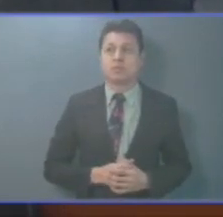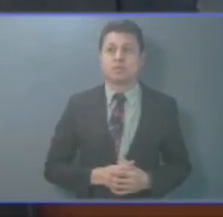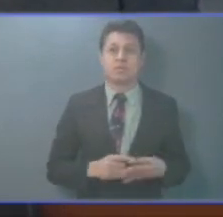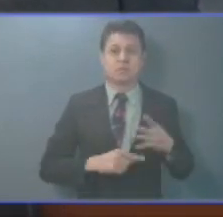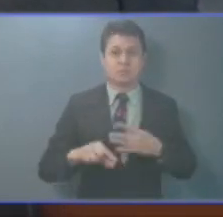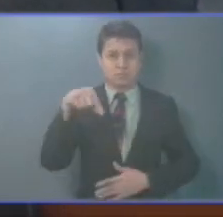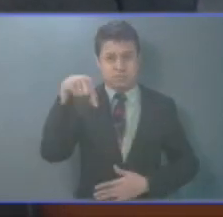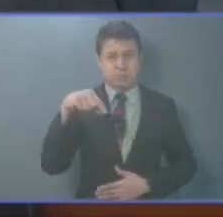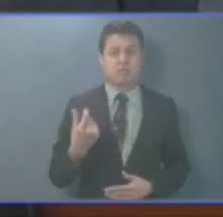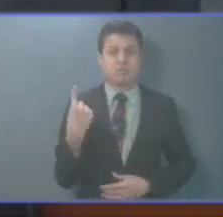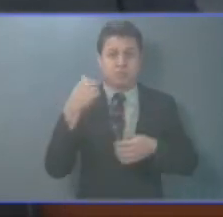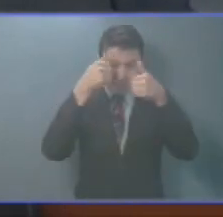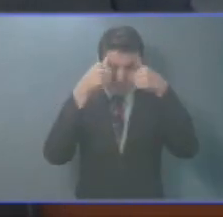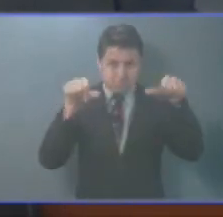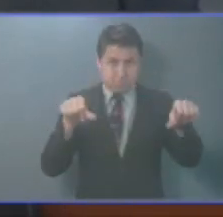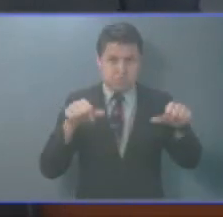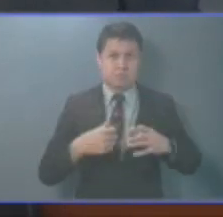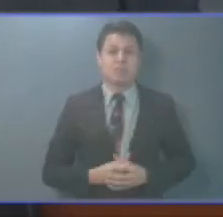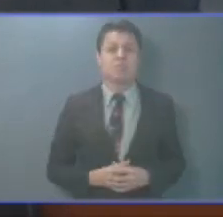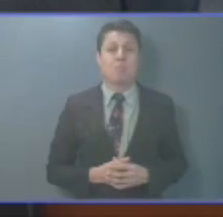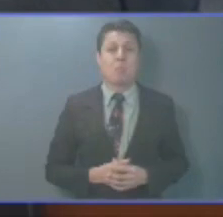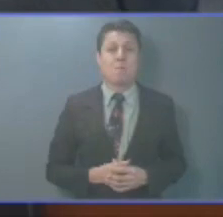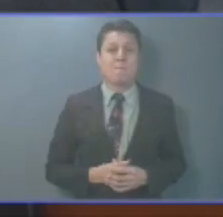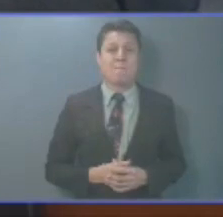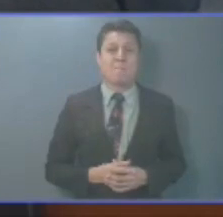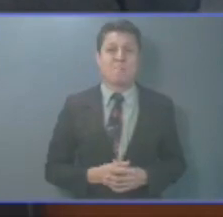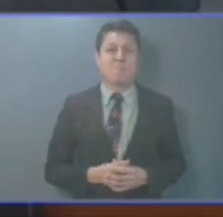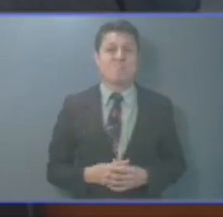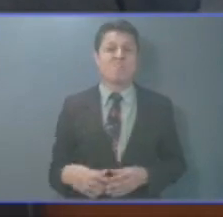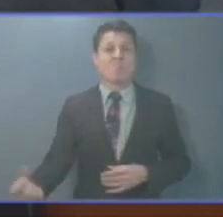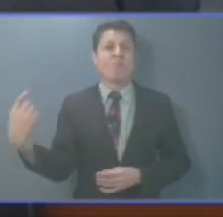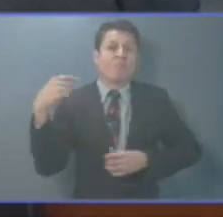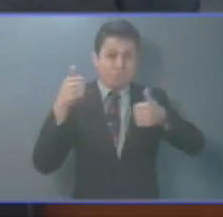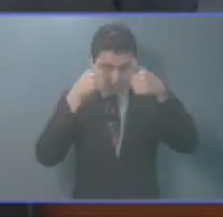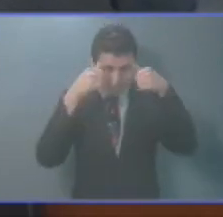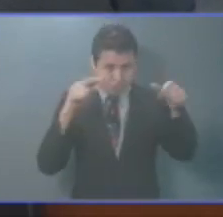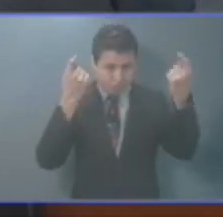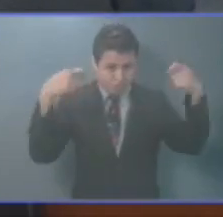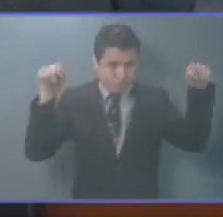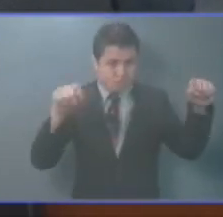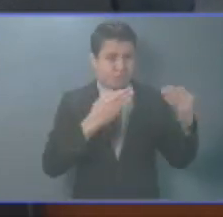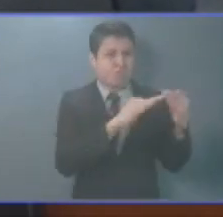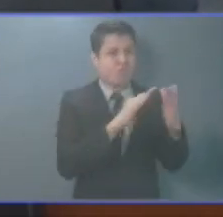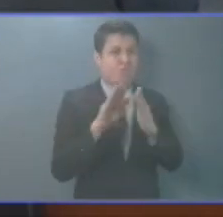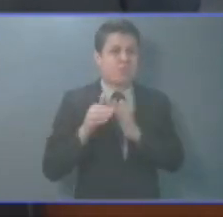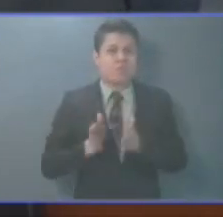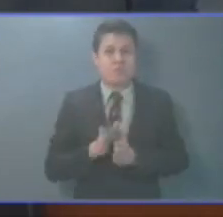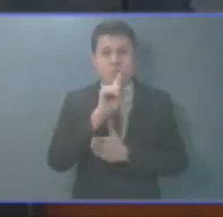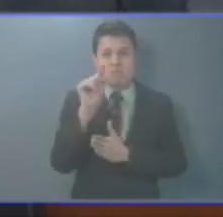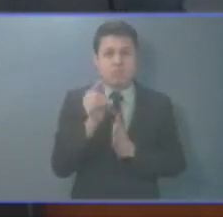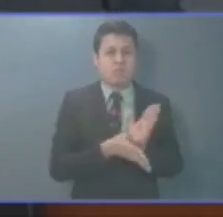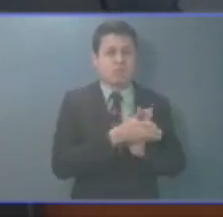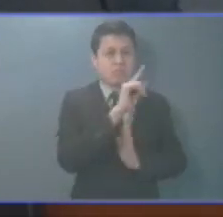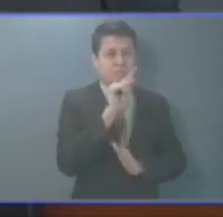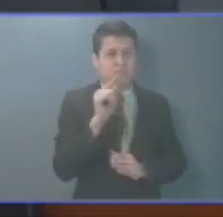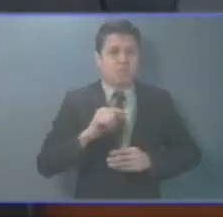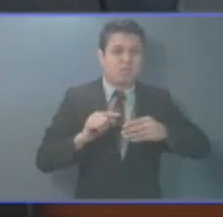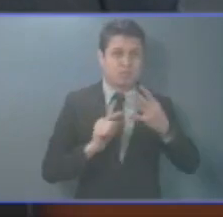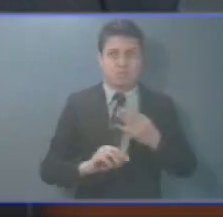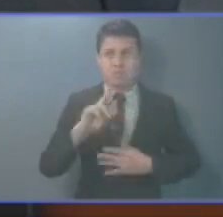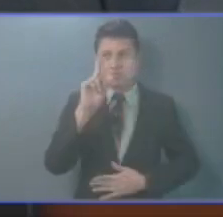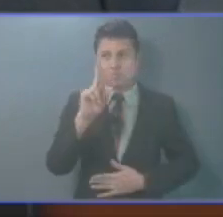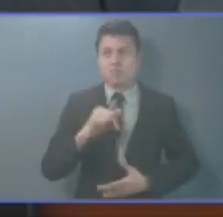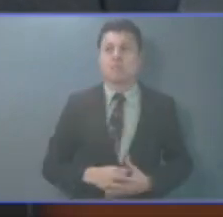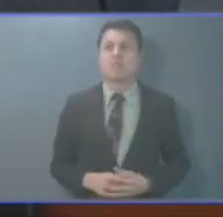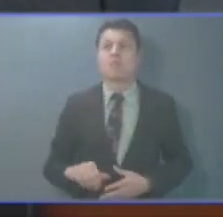Q. Aprobar la celebración de acuerdos y convenios interinstitucionales. R.